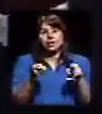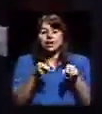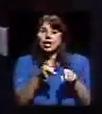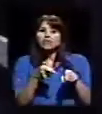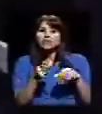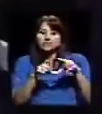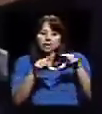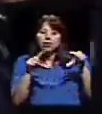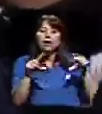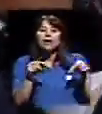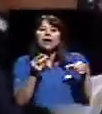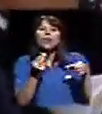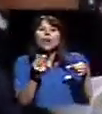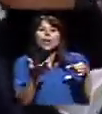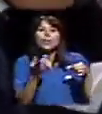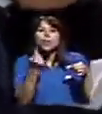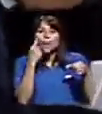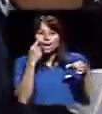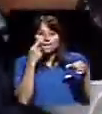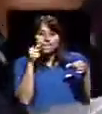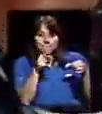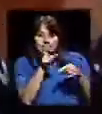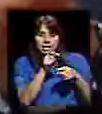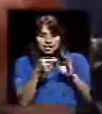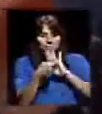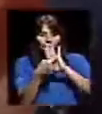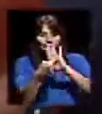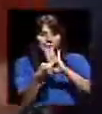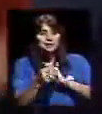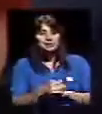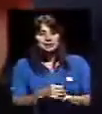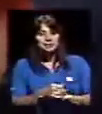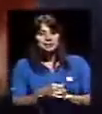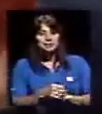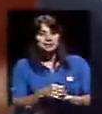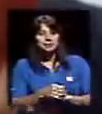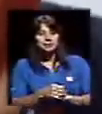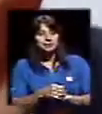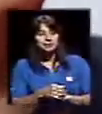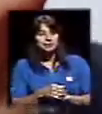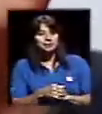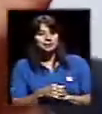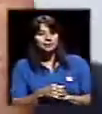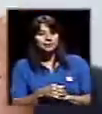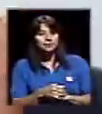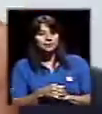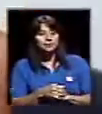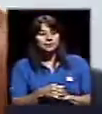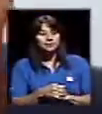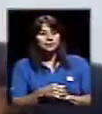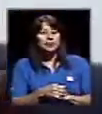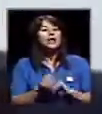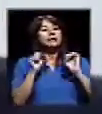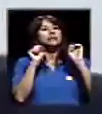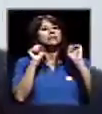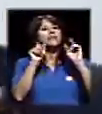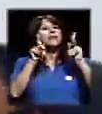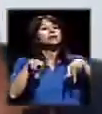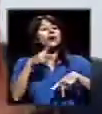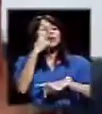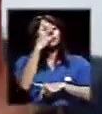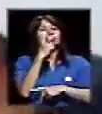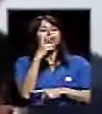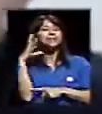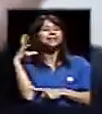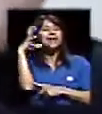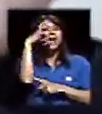que se dobla aquí, esta es la esquina que se dobla, y entonces aquí puede identificarse que este